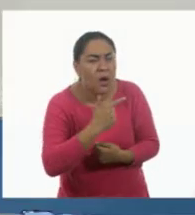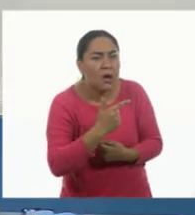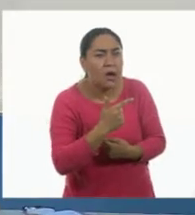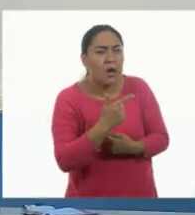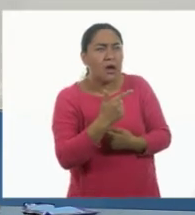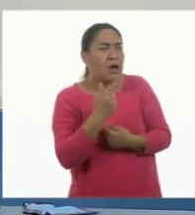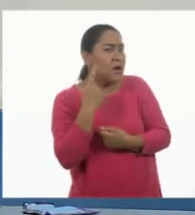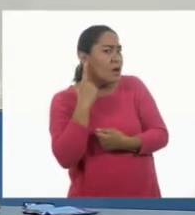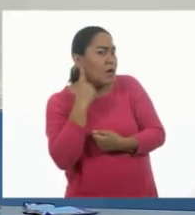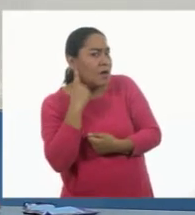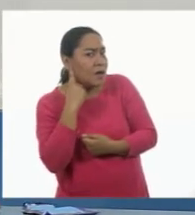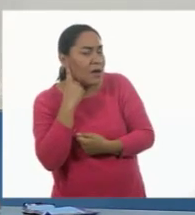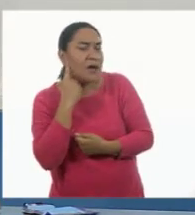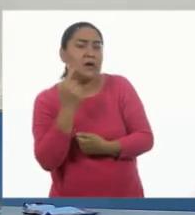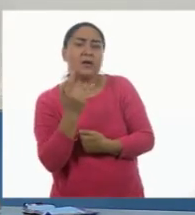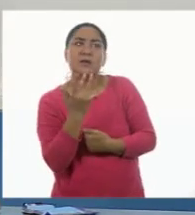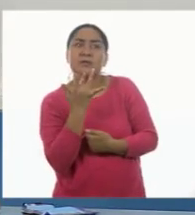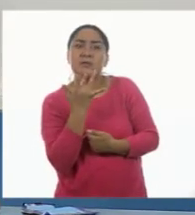los sapos.